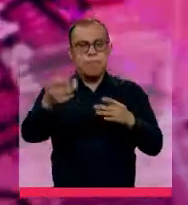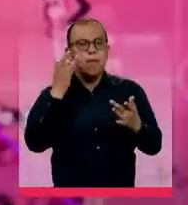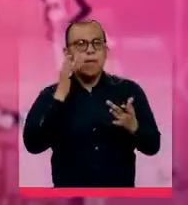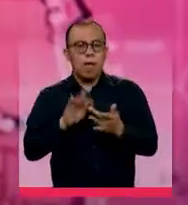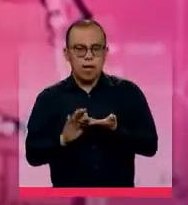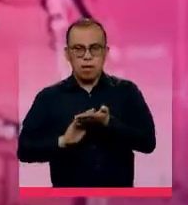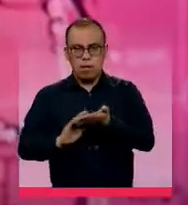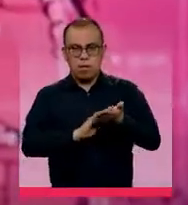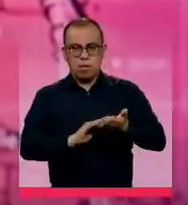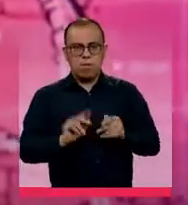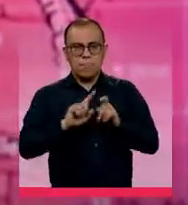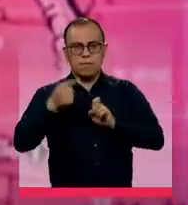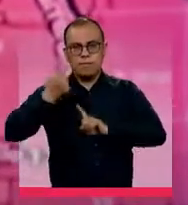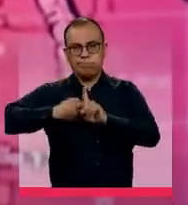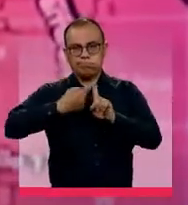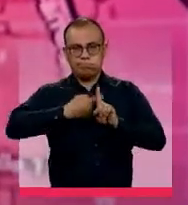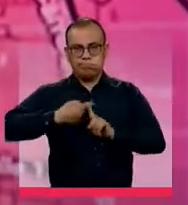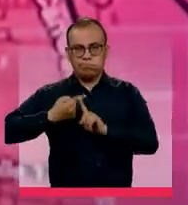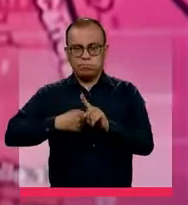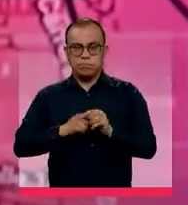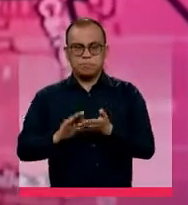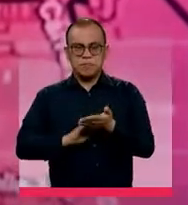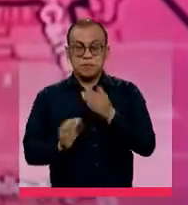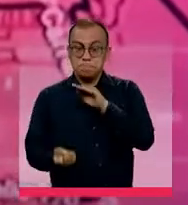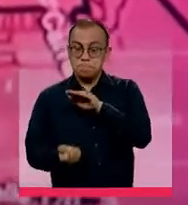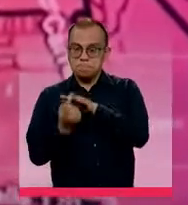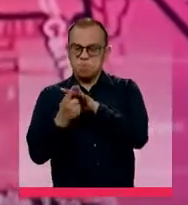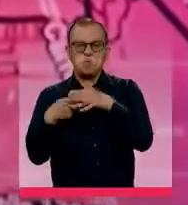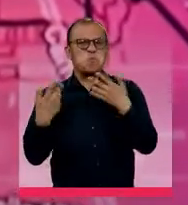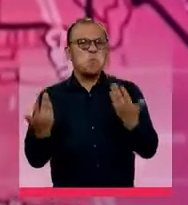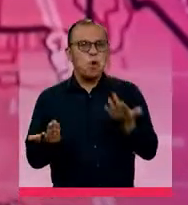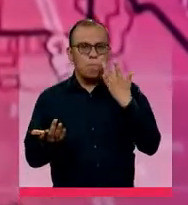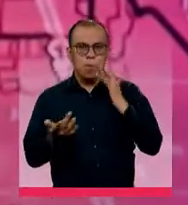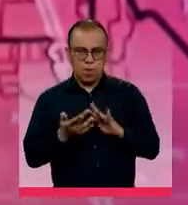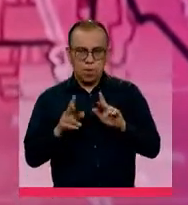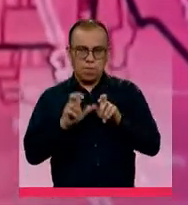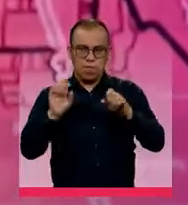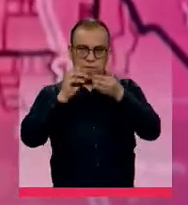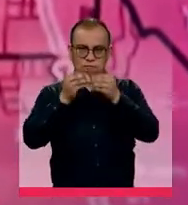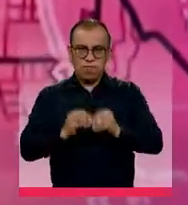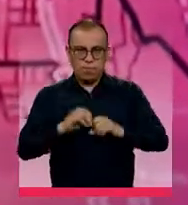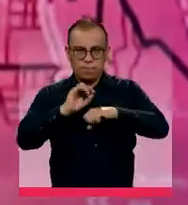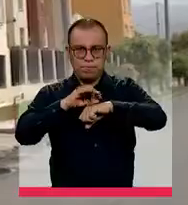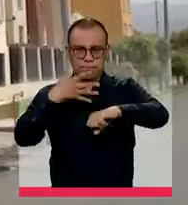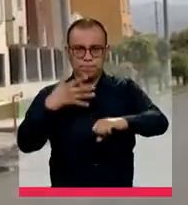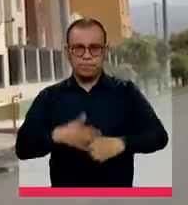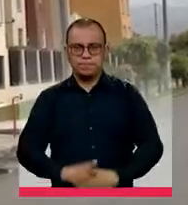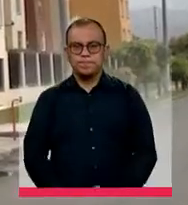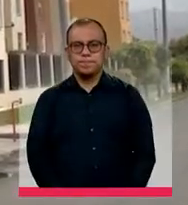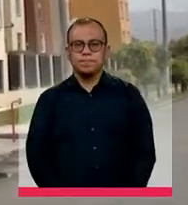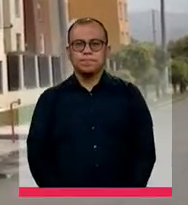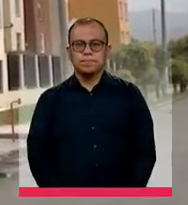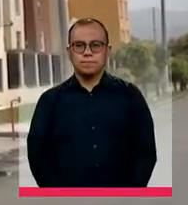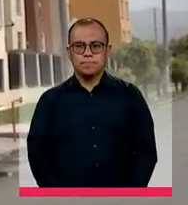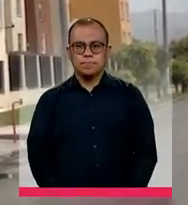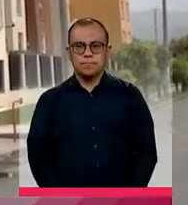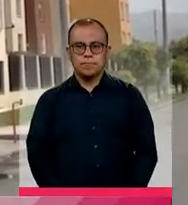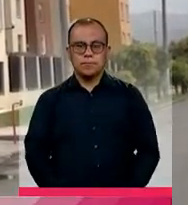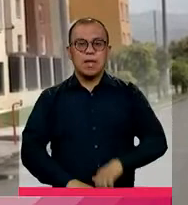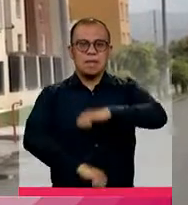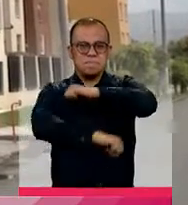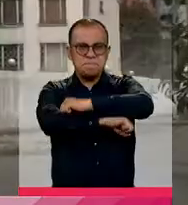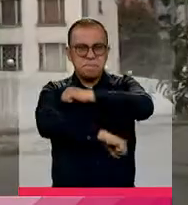conflictos de arriendo estos casos han sido registrados a través de canales virtuales puertas y ventanas arrancadas